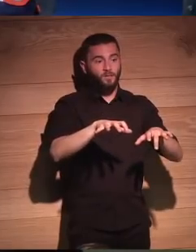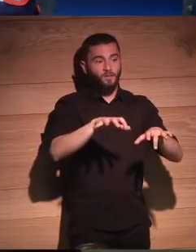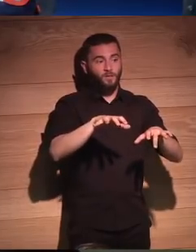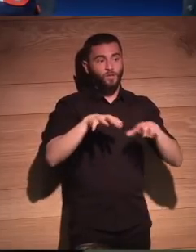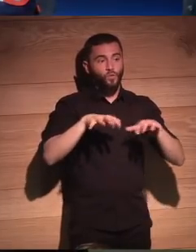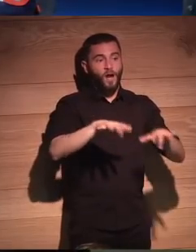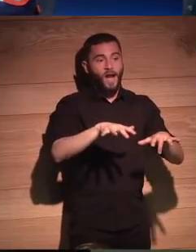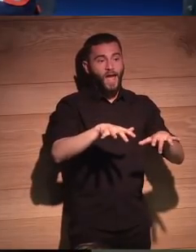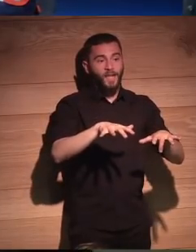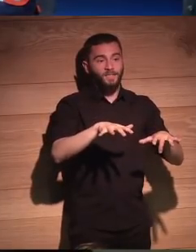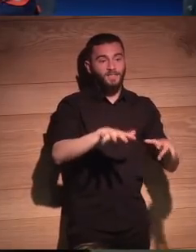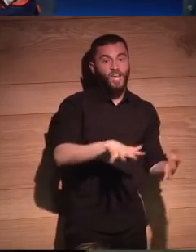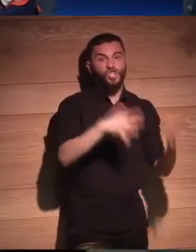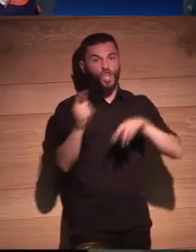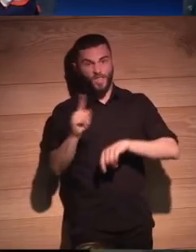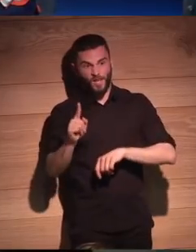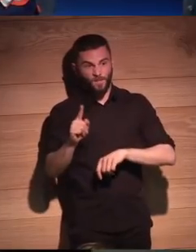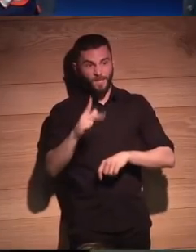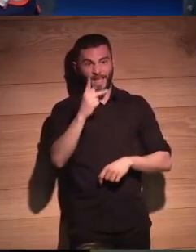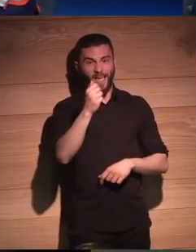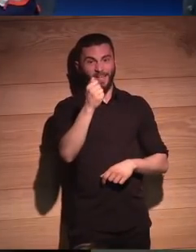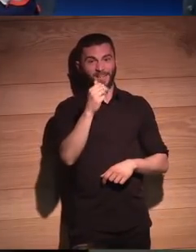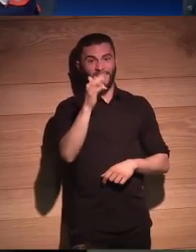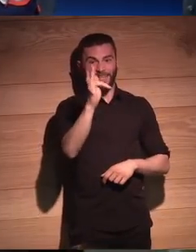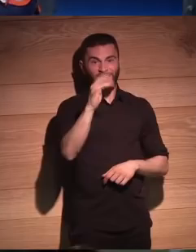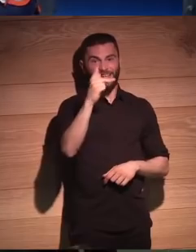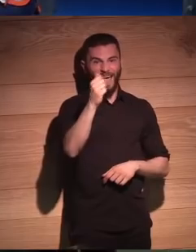man. Pero otro día hablamos de Kafka. Hoy nos tocaba